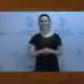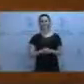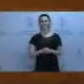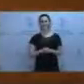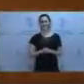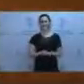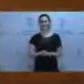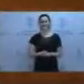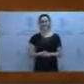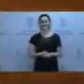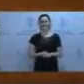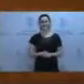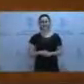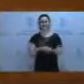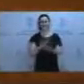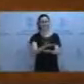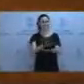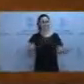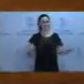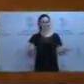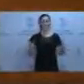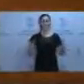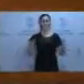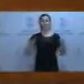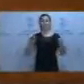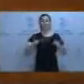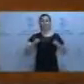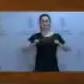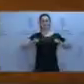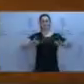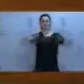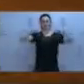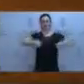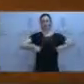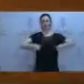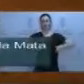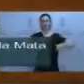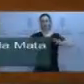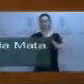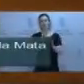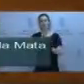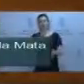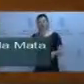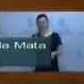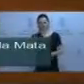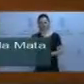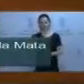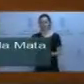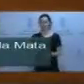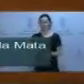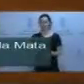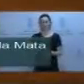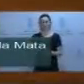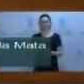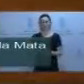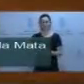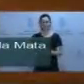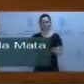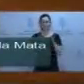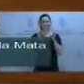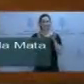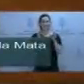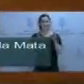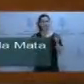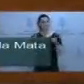señorías, con esta iniciativa que hoy trae el Partido Popular, la única pretensión es que sea